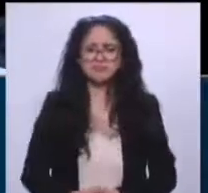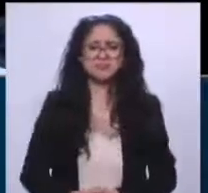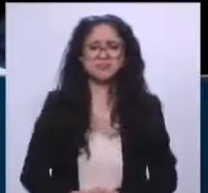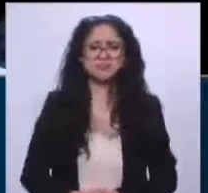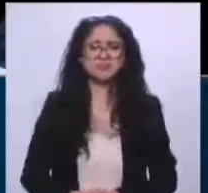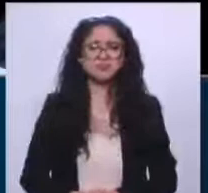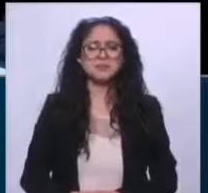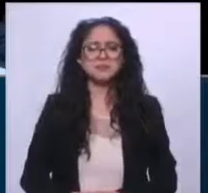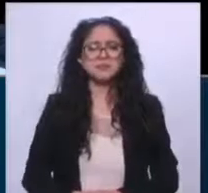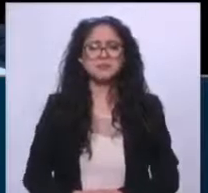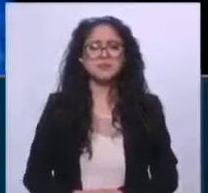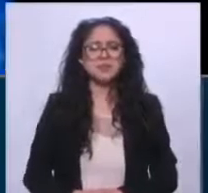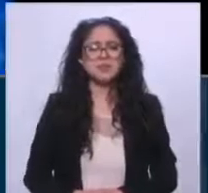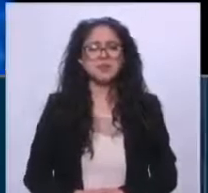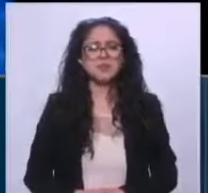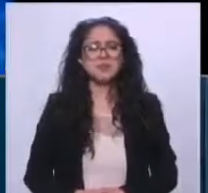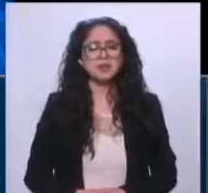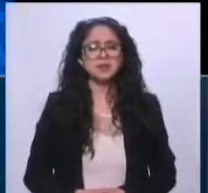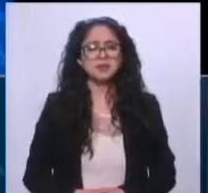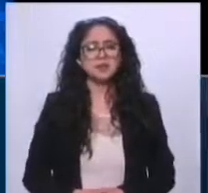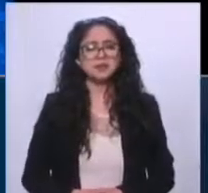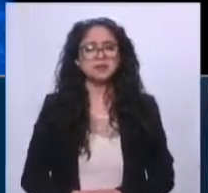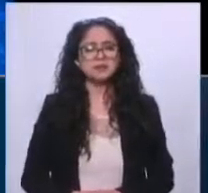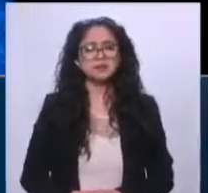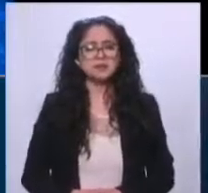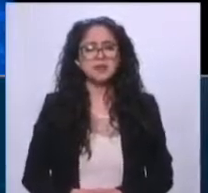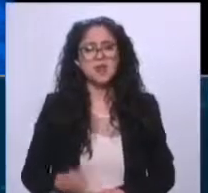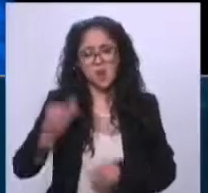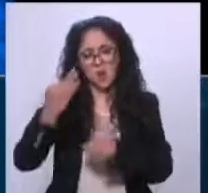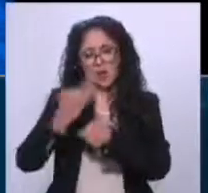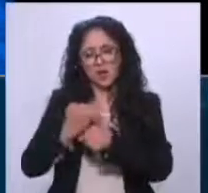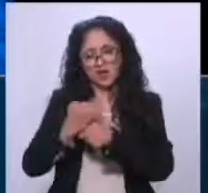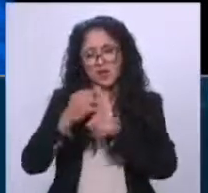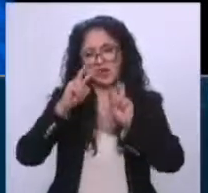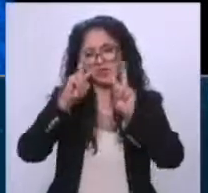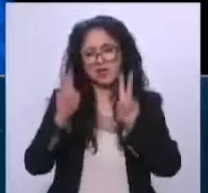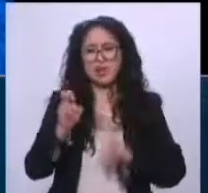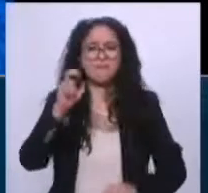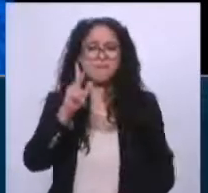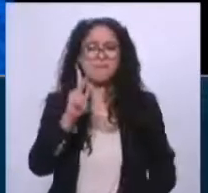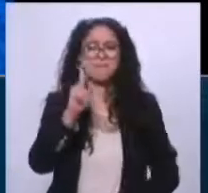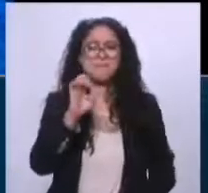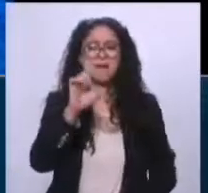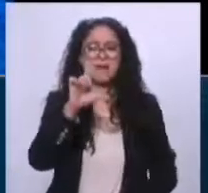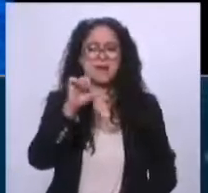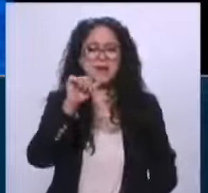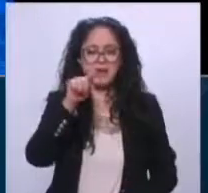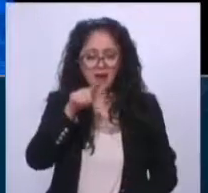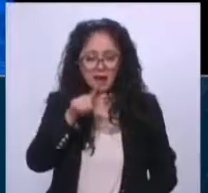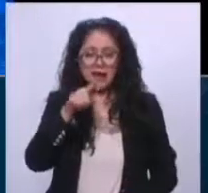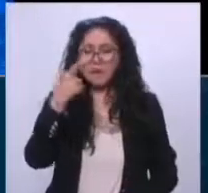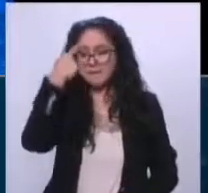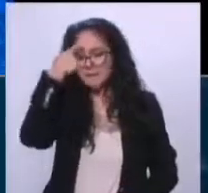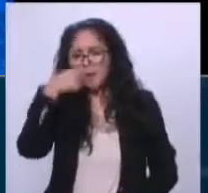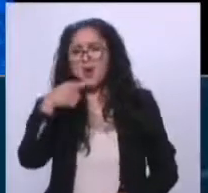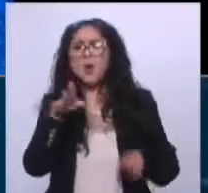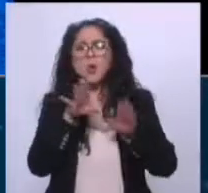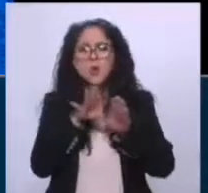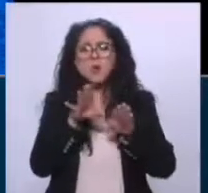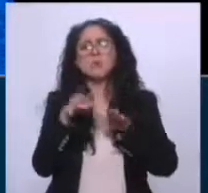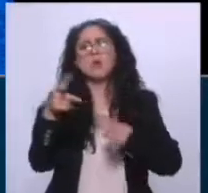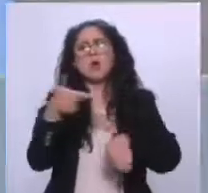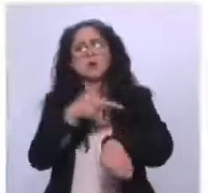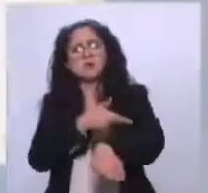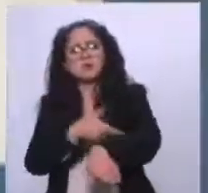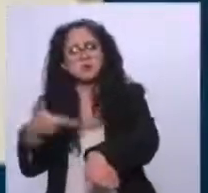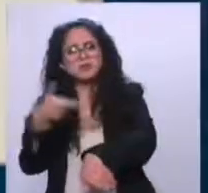claro. Cabe precisar que el nuevo sistema penal acusatorio contempla formas de terminación anticipada del procedimiento.